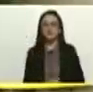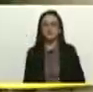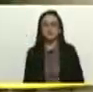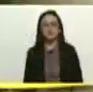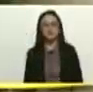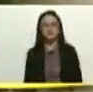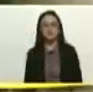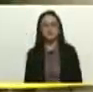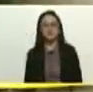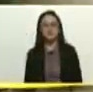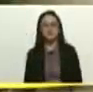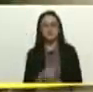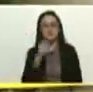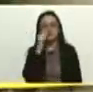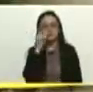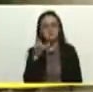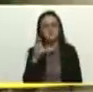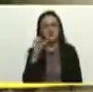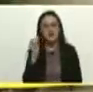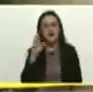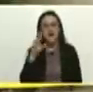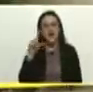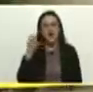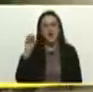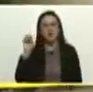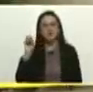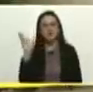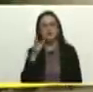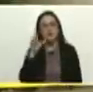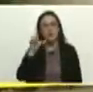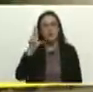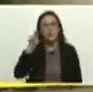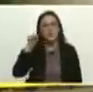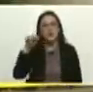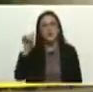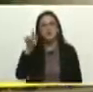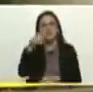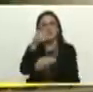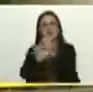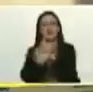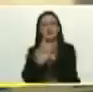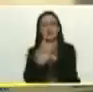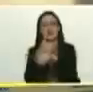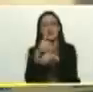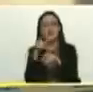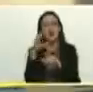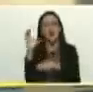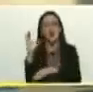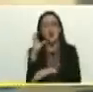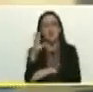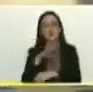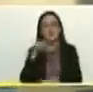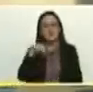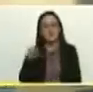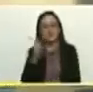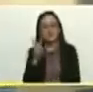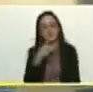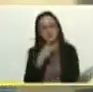Señor Carlos Eduardo Luna Romero, director de ProColombia en Venezuela,